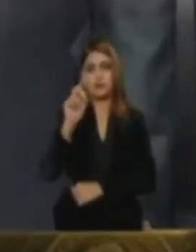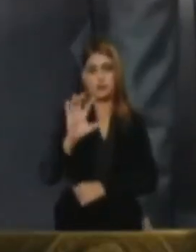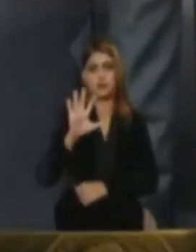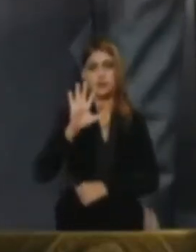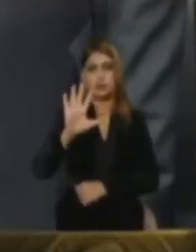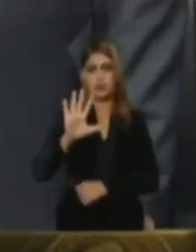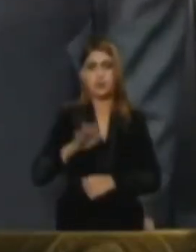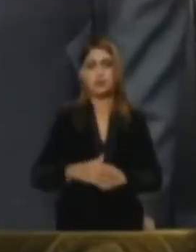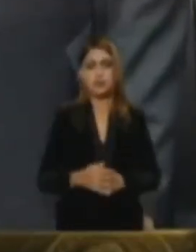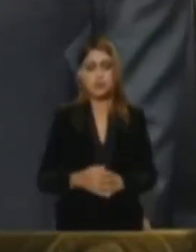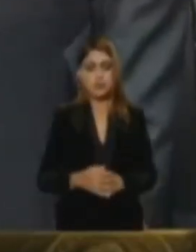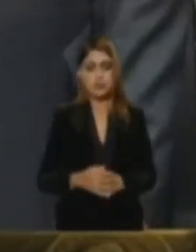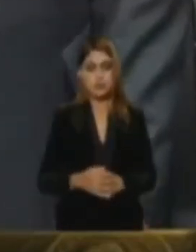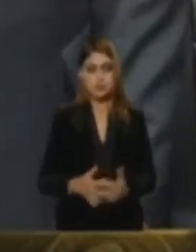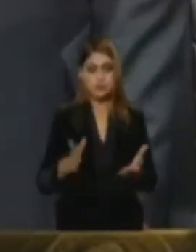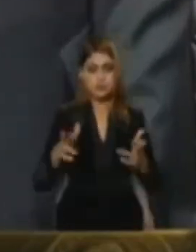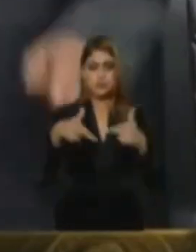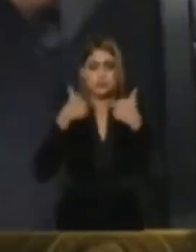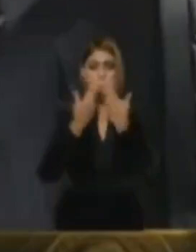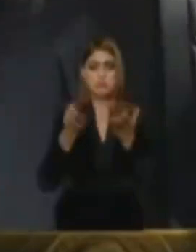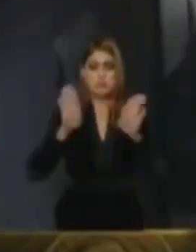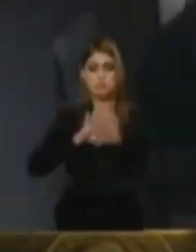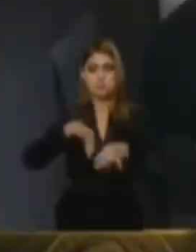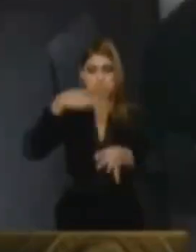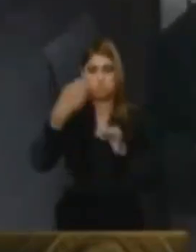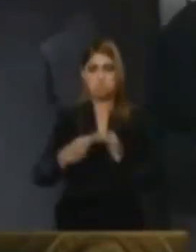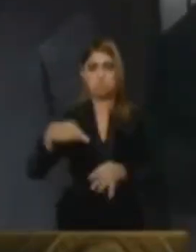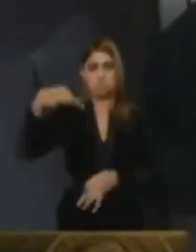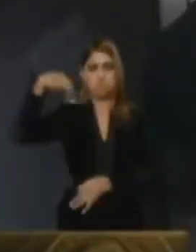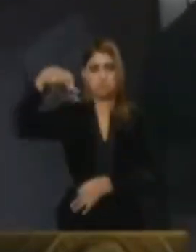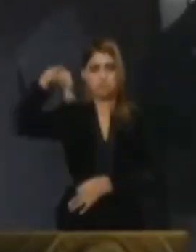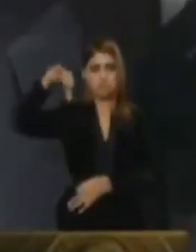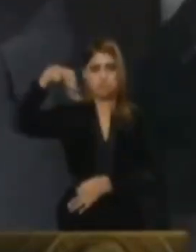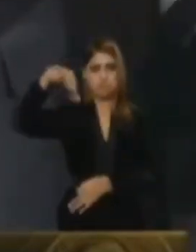135. Se levanta la sesión.